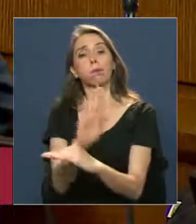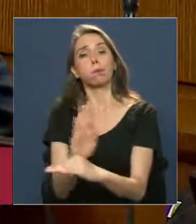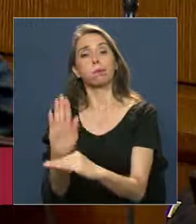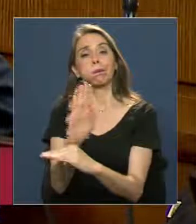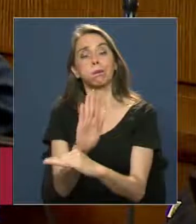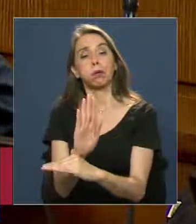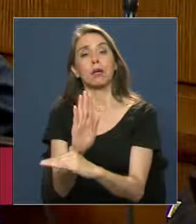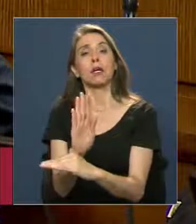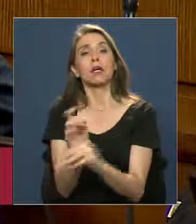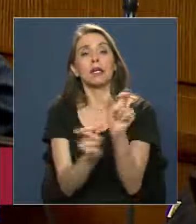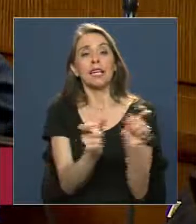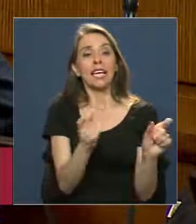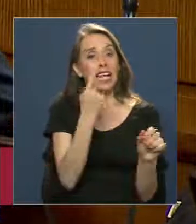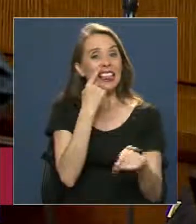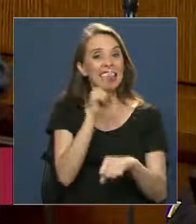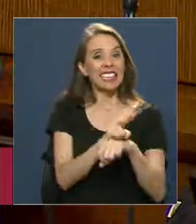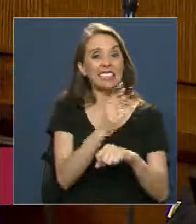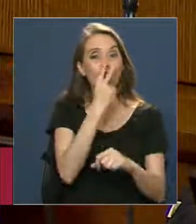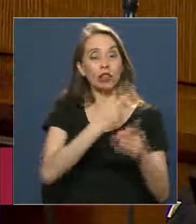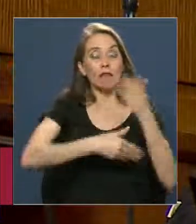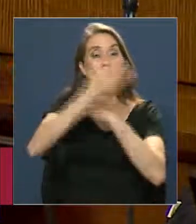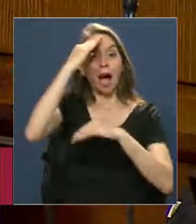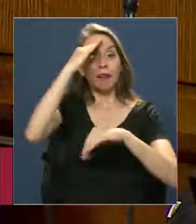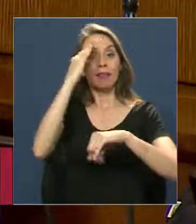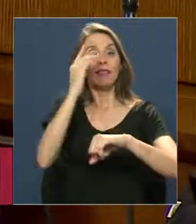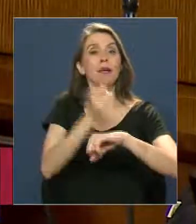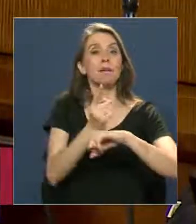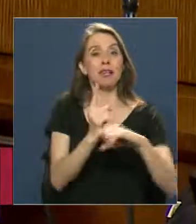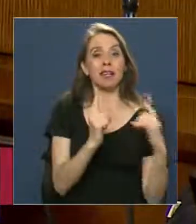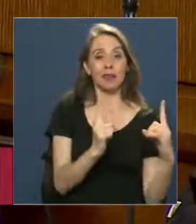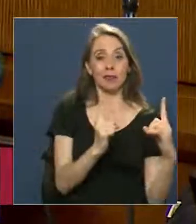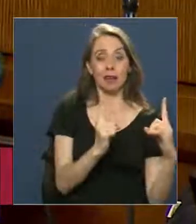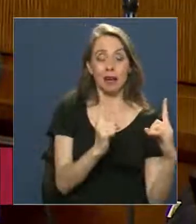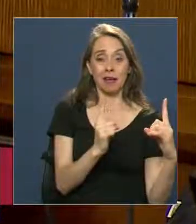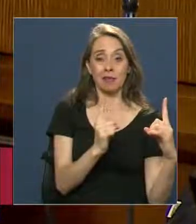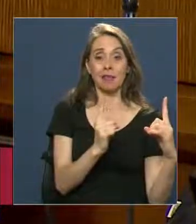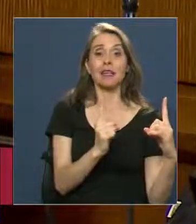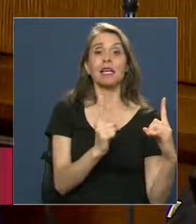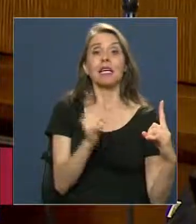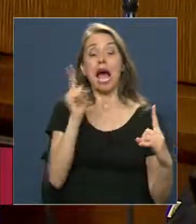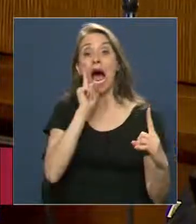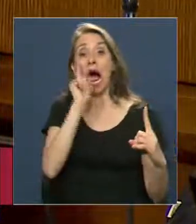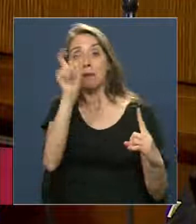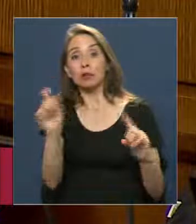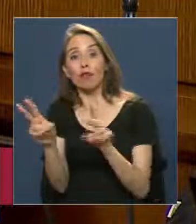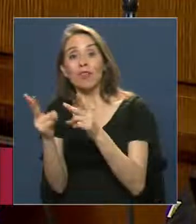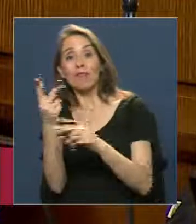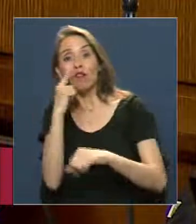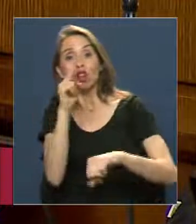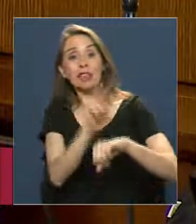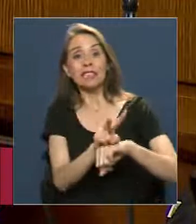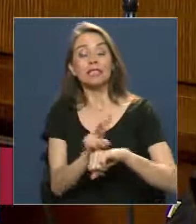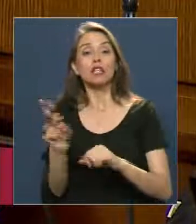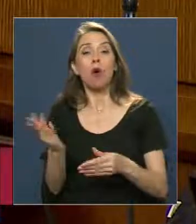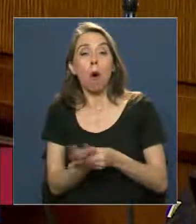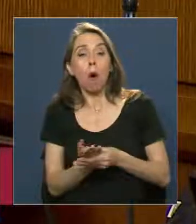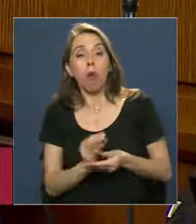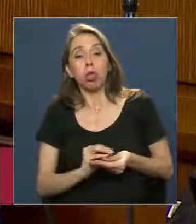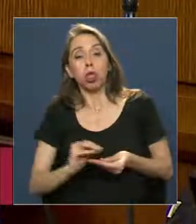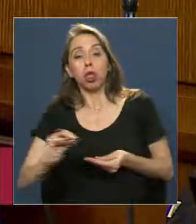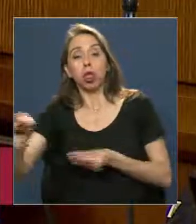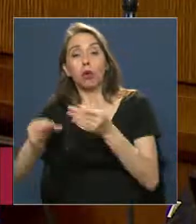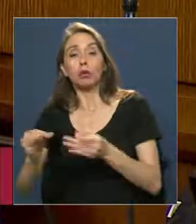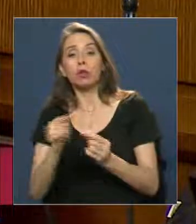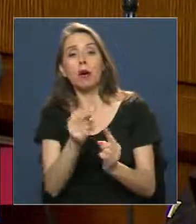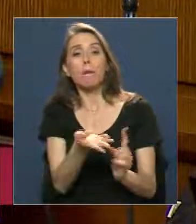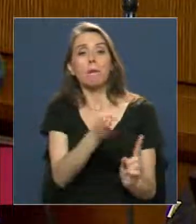de que mueran los testigos, que son claves para esclarecer muchos de los hechos que ocurrieron en aquellos años de la dictadura de nuestro país.